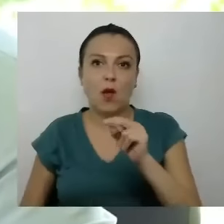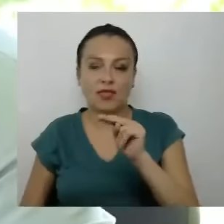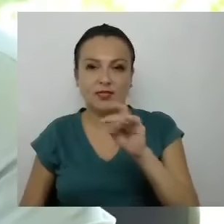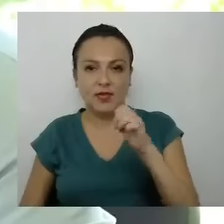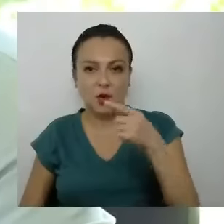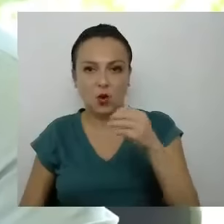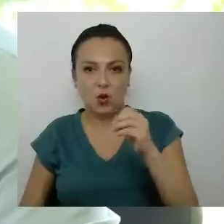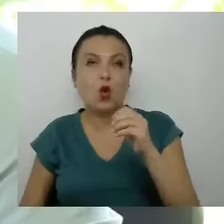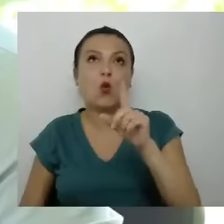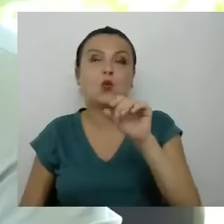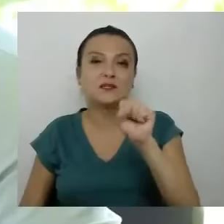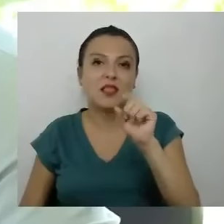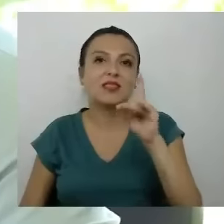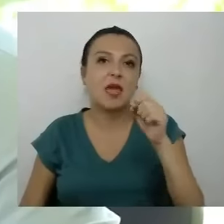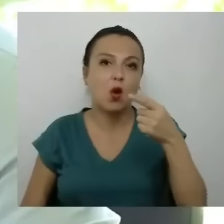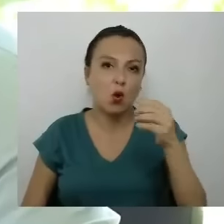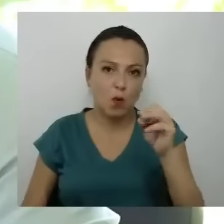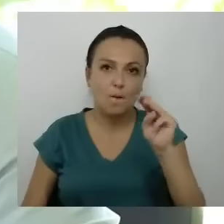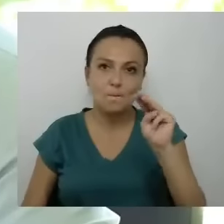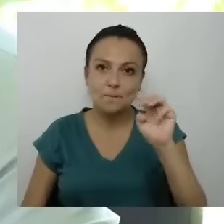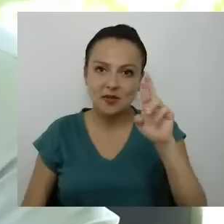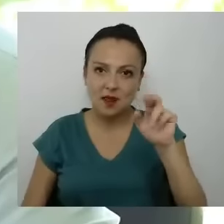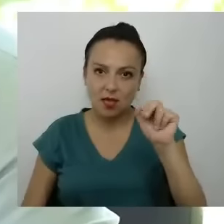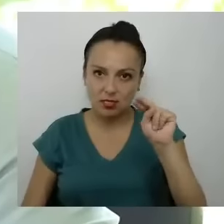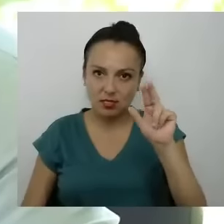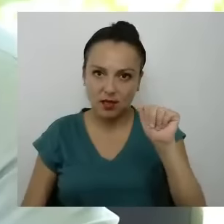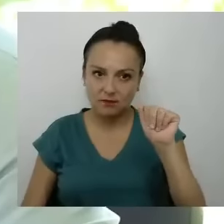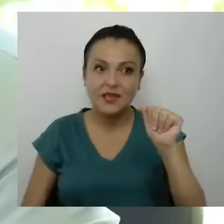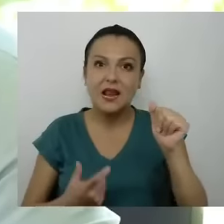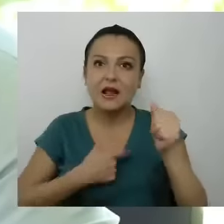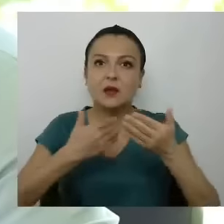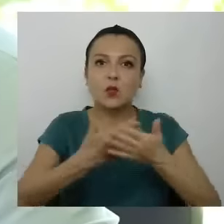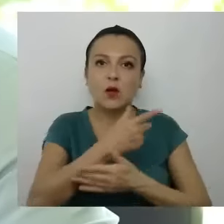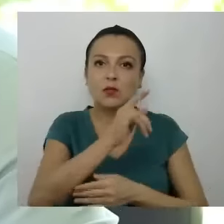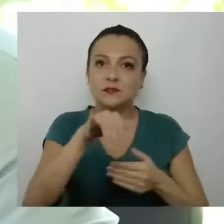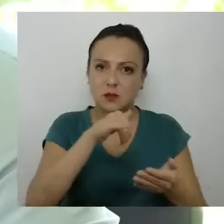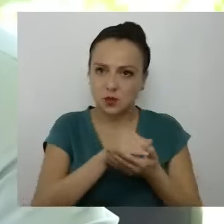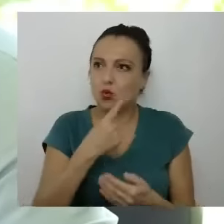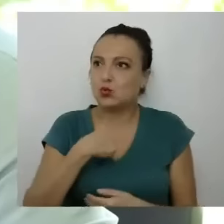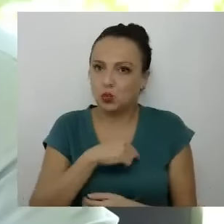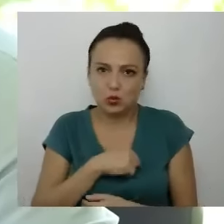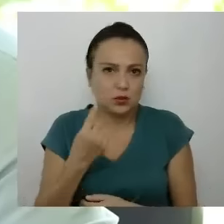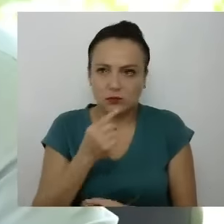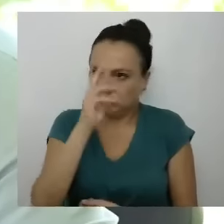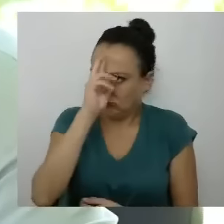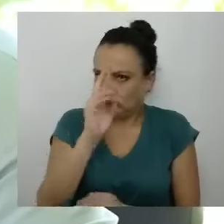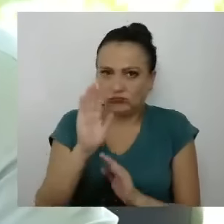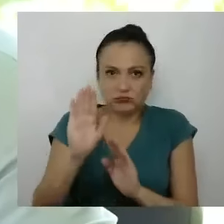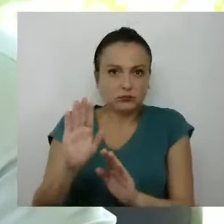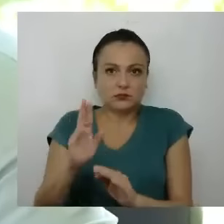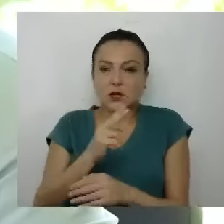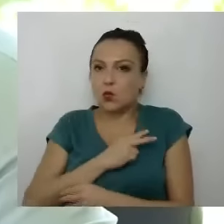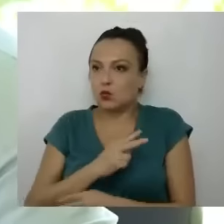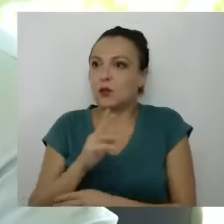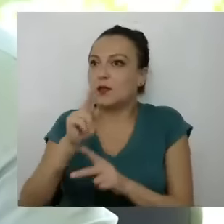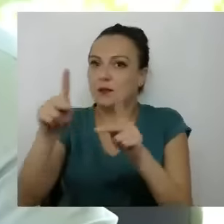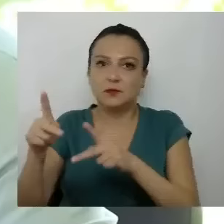Luis Diego Miranda, y somos absolutamente respetuosos de la voluntad